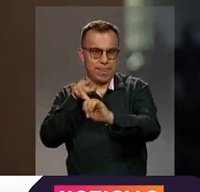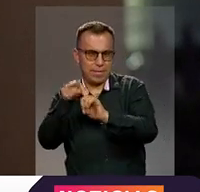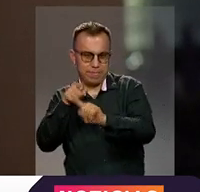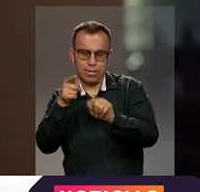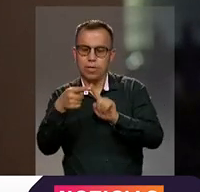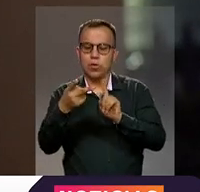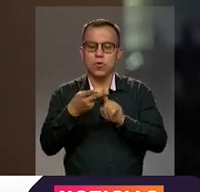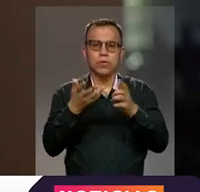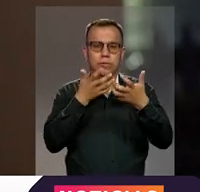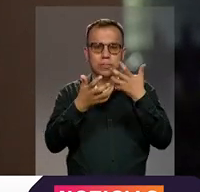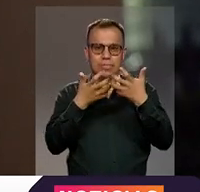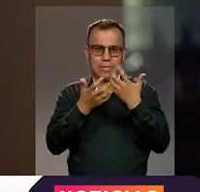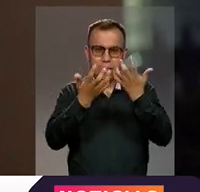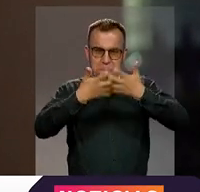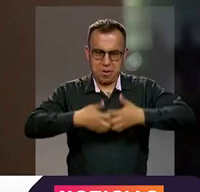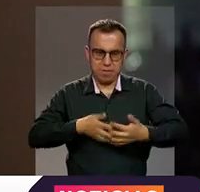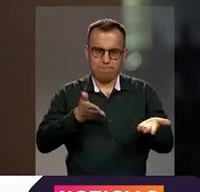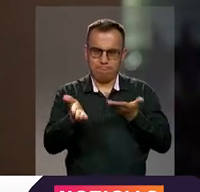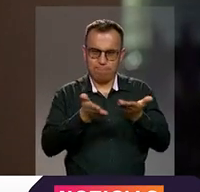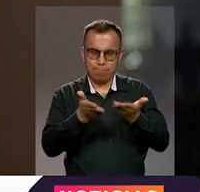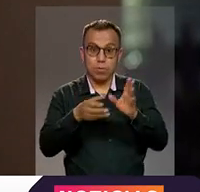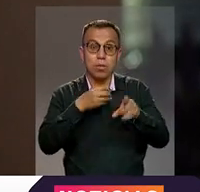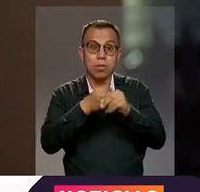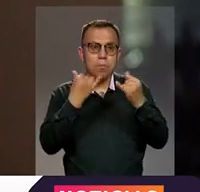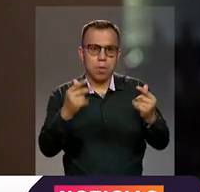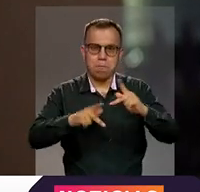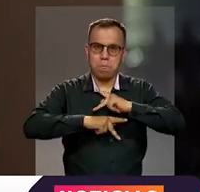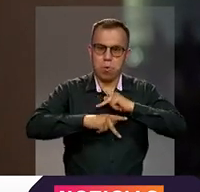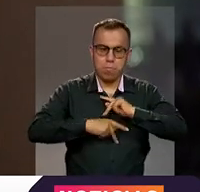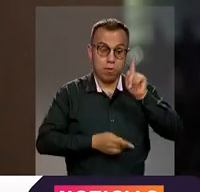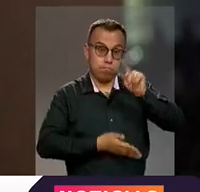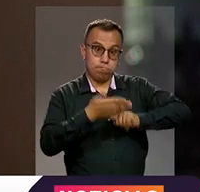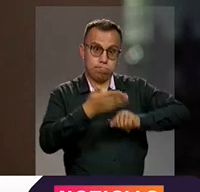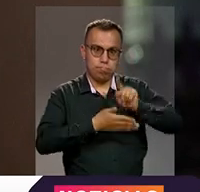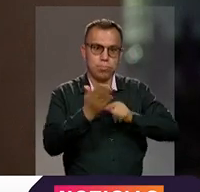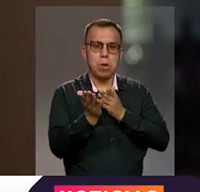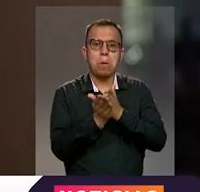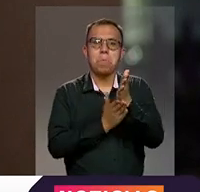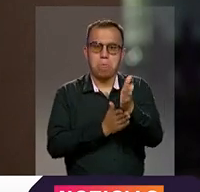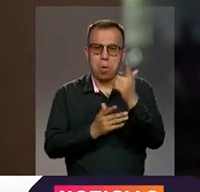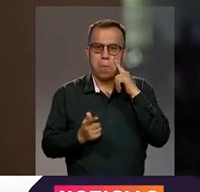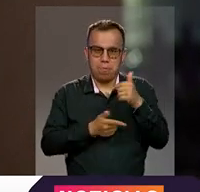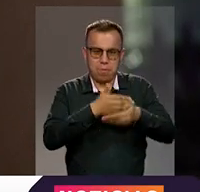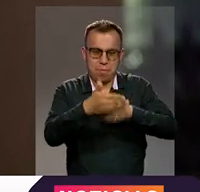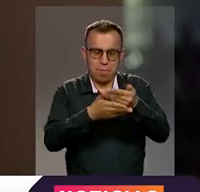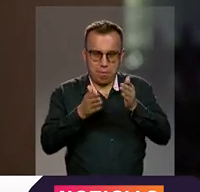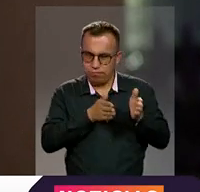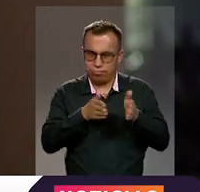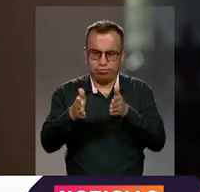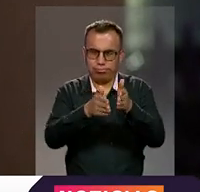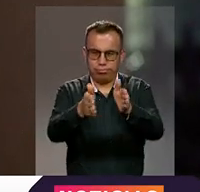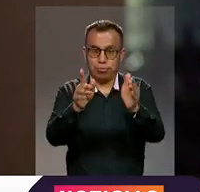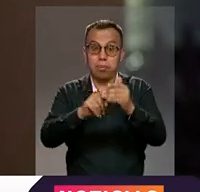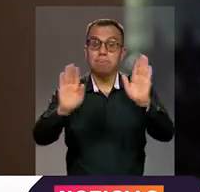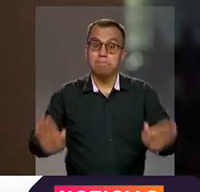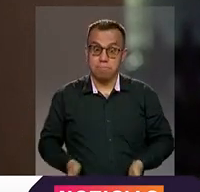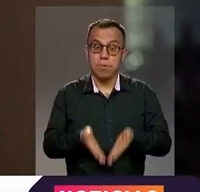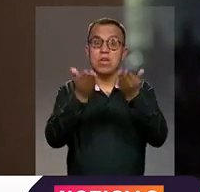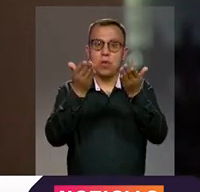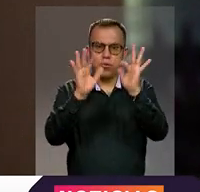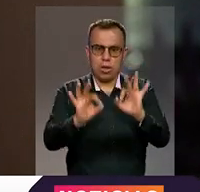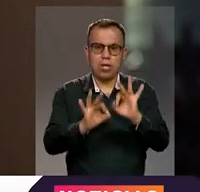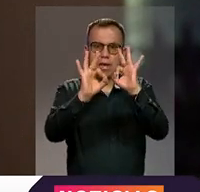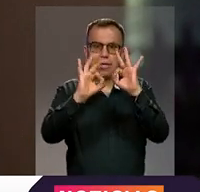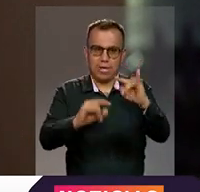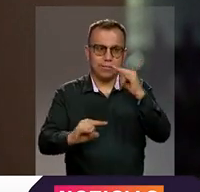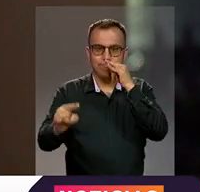partir de su sistema de micromovilidad y a partir de su flota propia y contratada, continúa de nuevo con esta senda de mejorar entonces la calidad